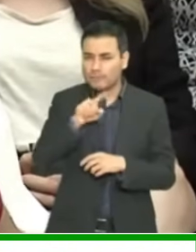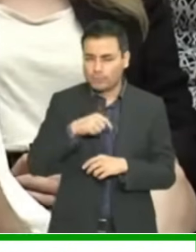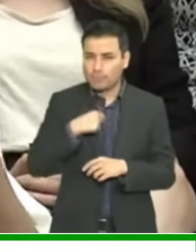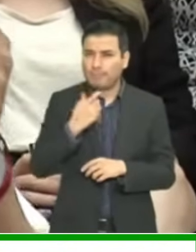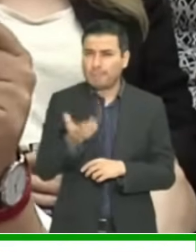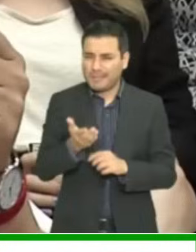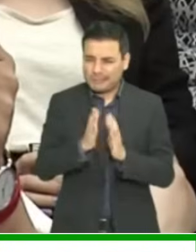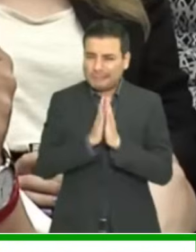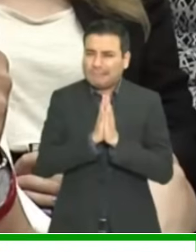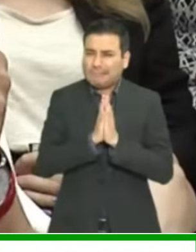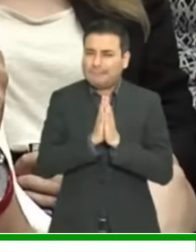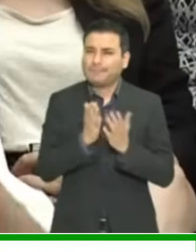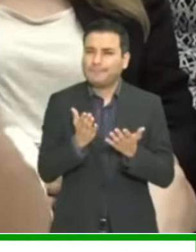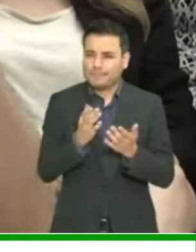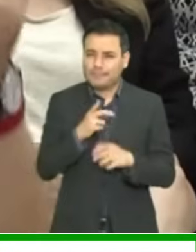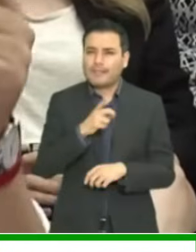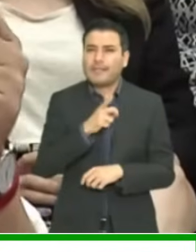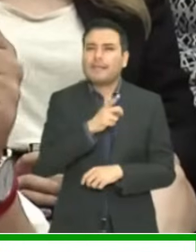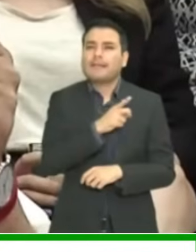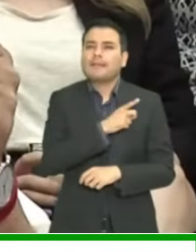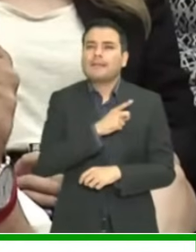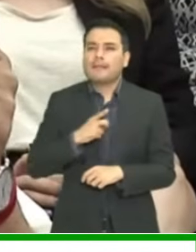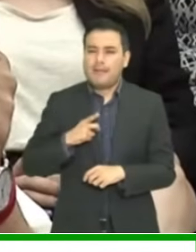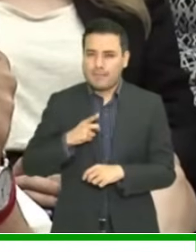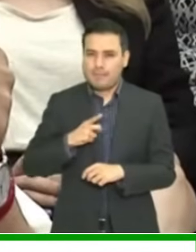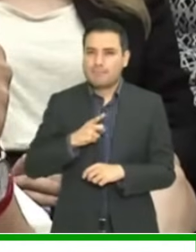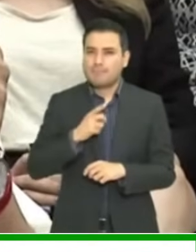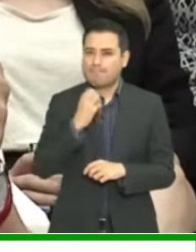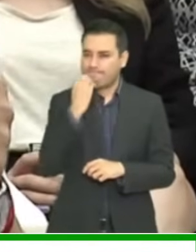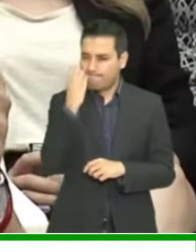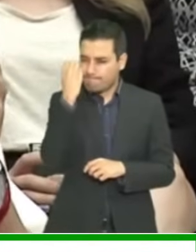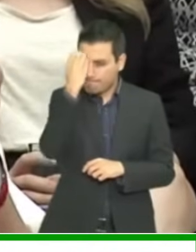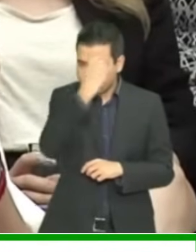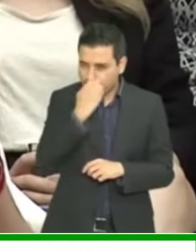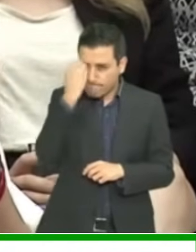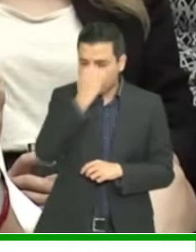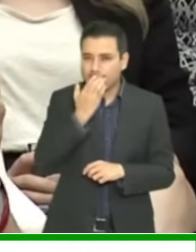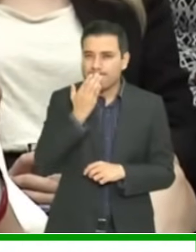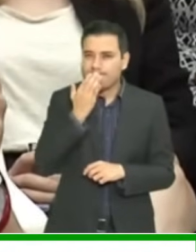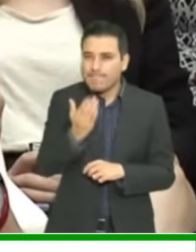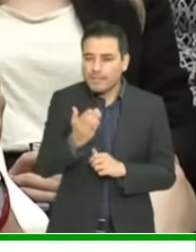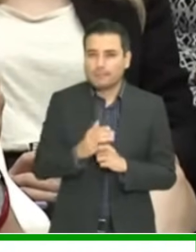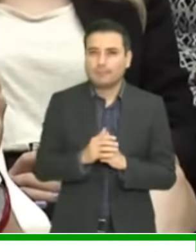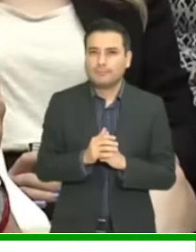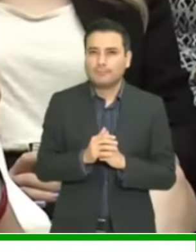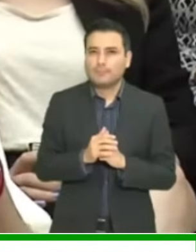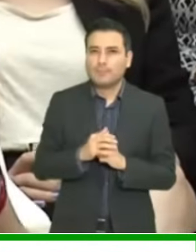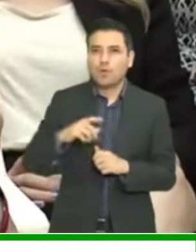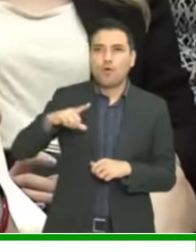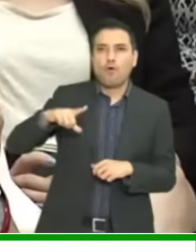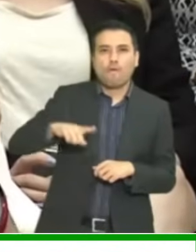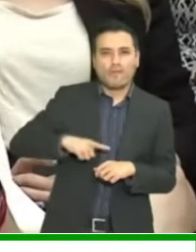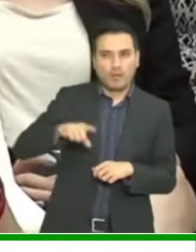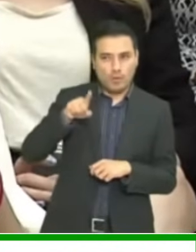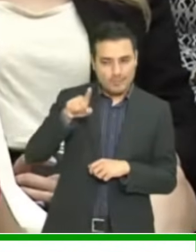las revisiones tengan un proceso amplio. La noción de la responsabilidad de un nuevo gobierno en